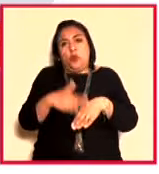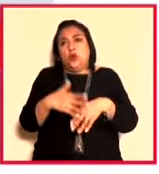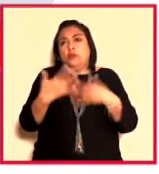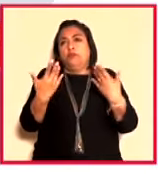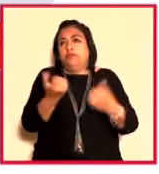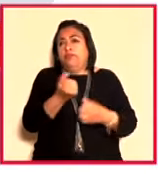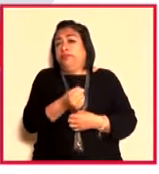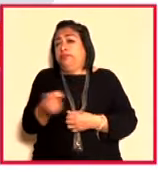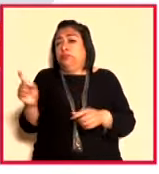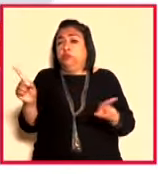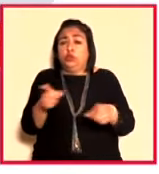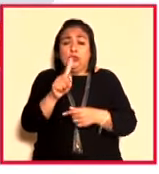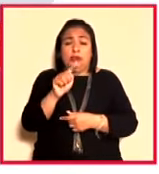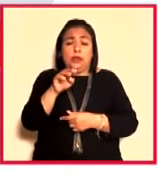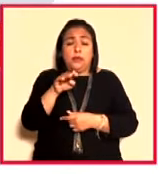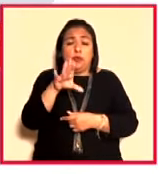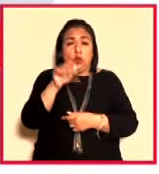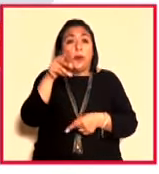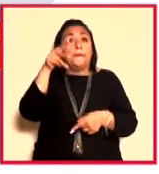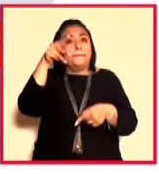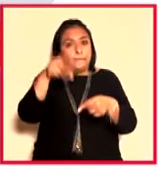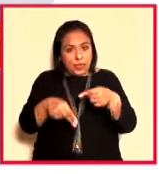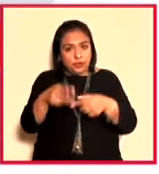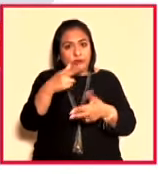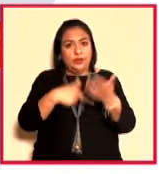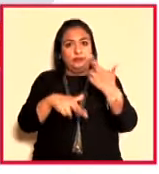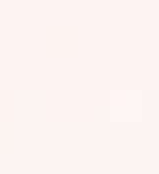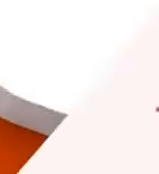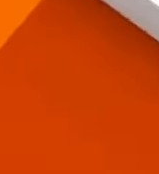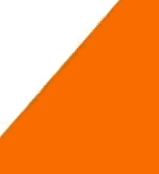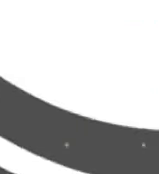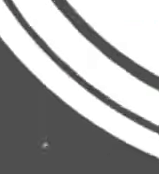músicos de Tambuco. Una pausa, regresamos.